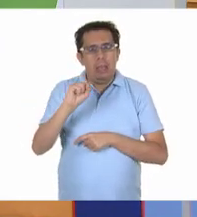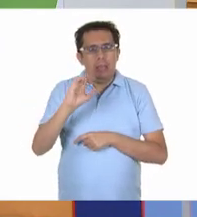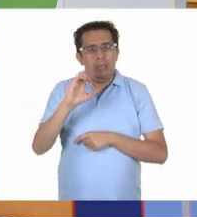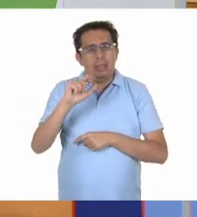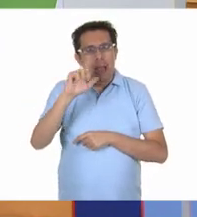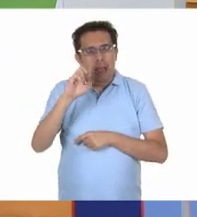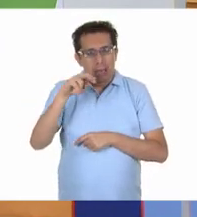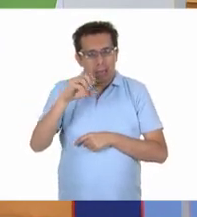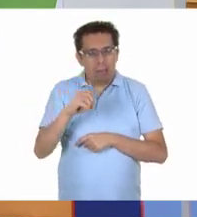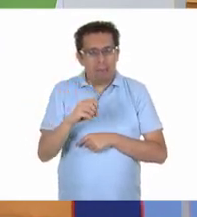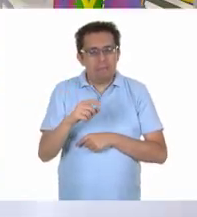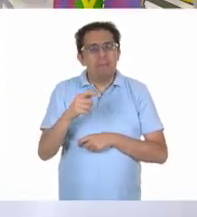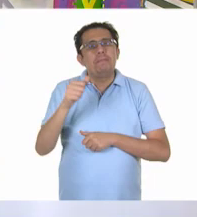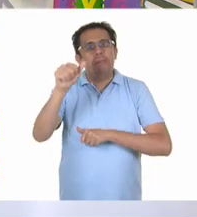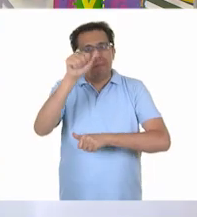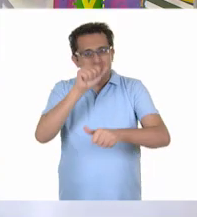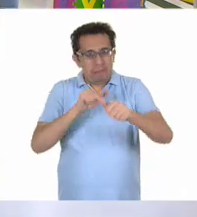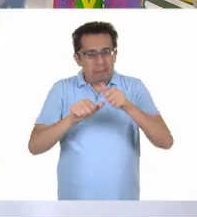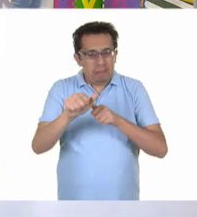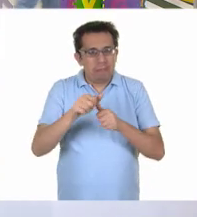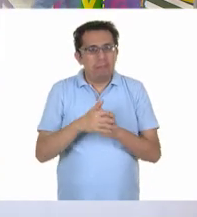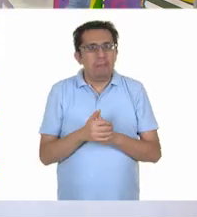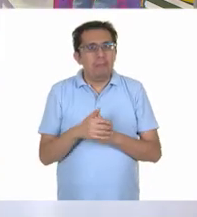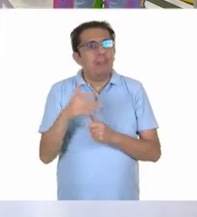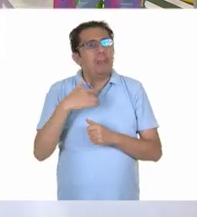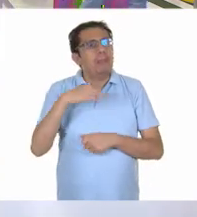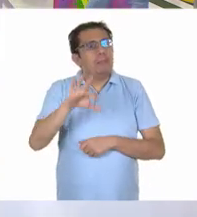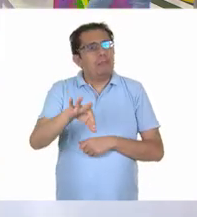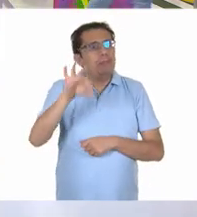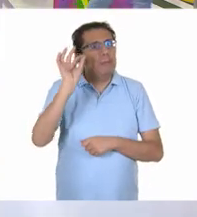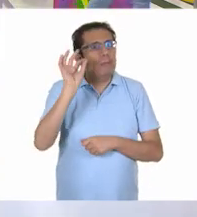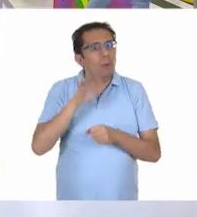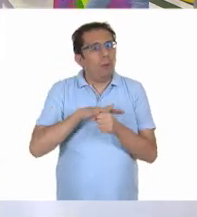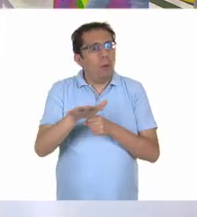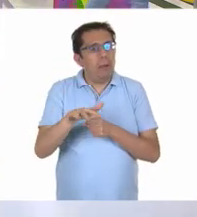Muy bien. Te toca. Ahora voy yo. Voy a tomar...